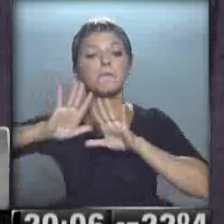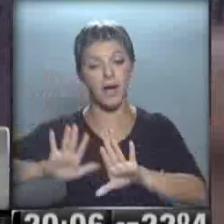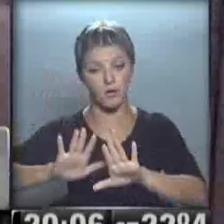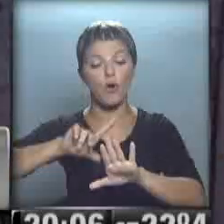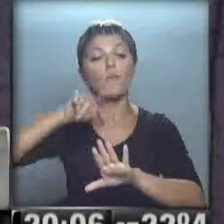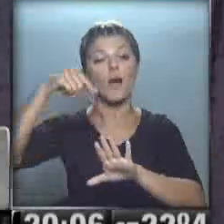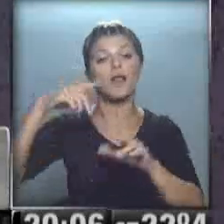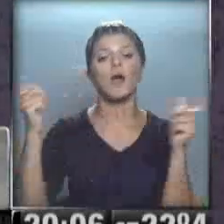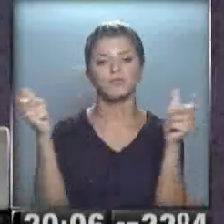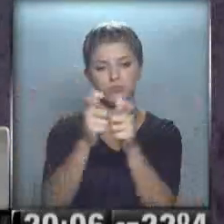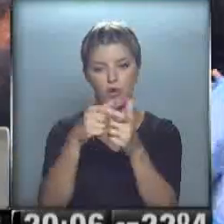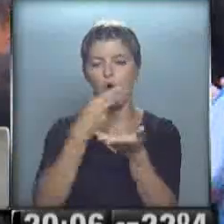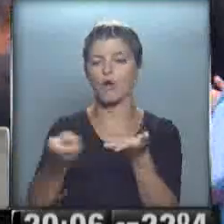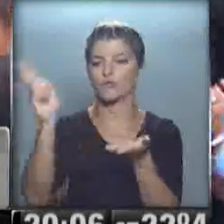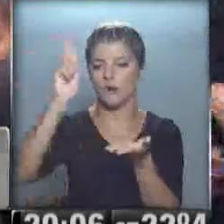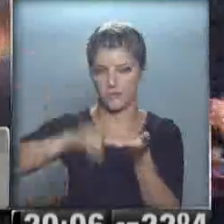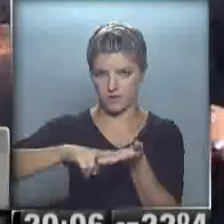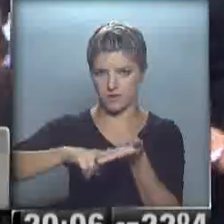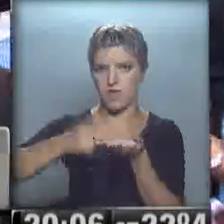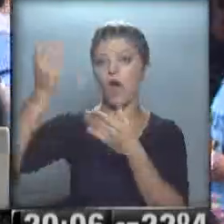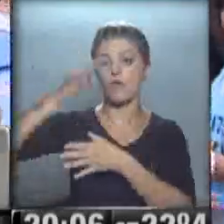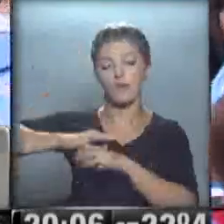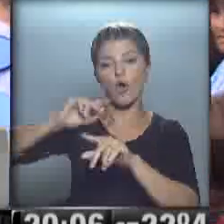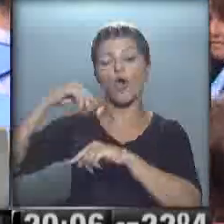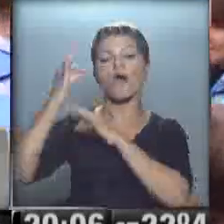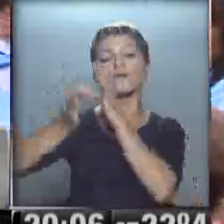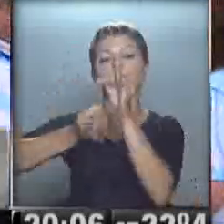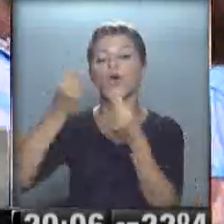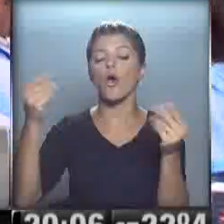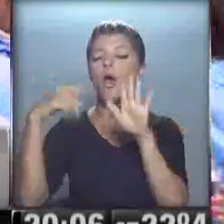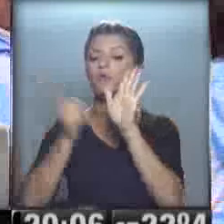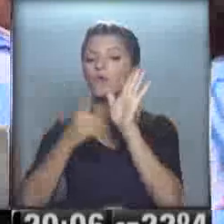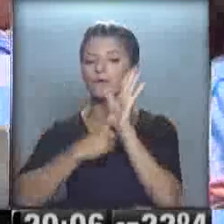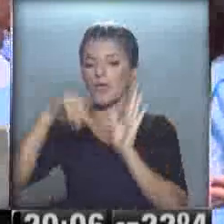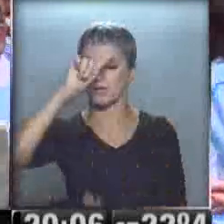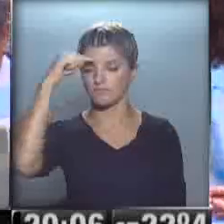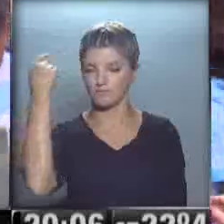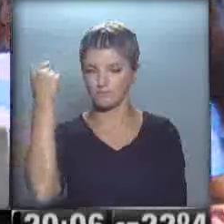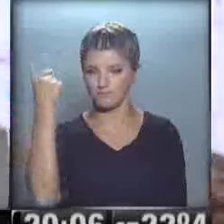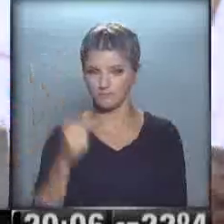nueva reunión por paritarias con autoridades nacionales.